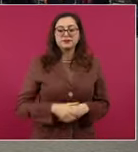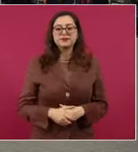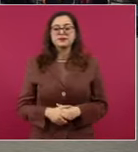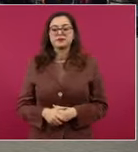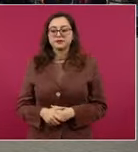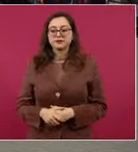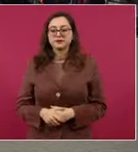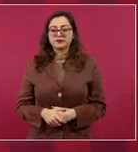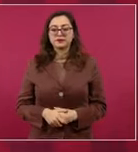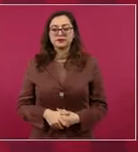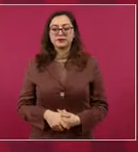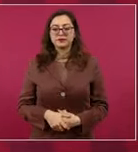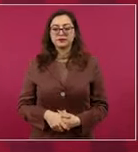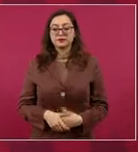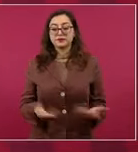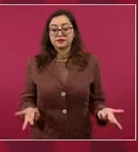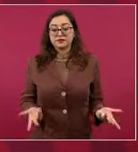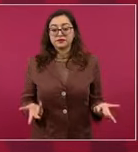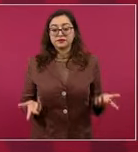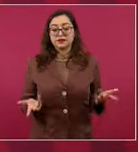Antes no se podía hablar de esto.